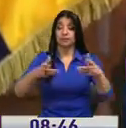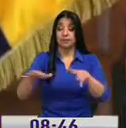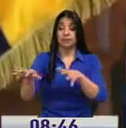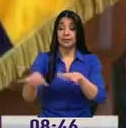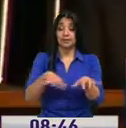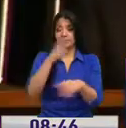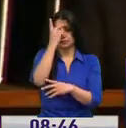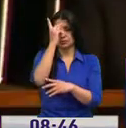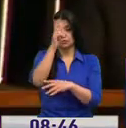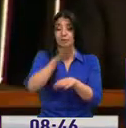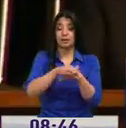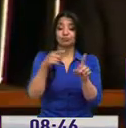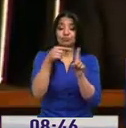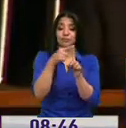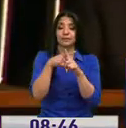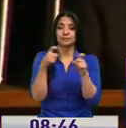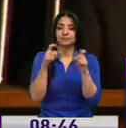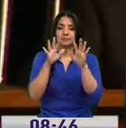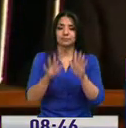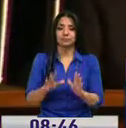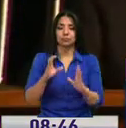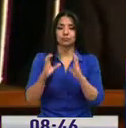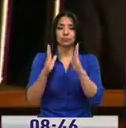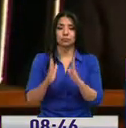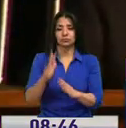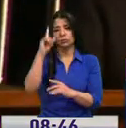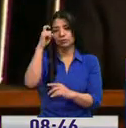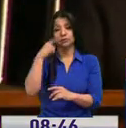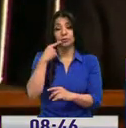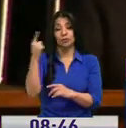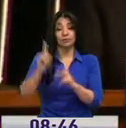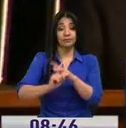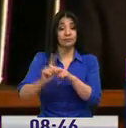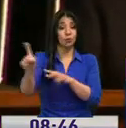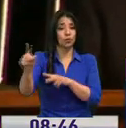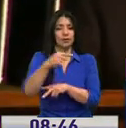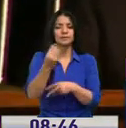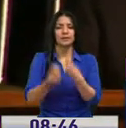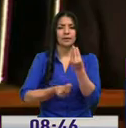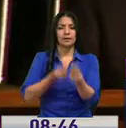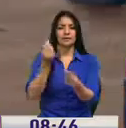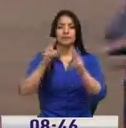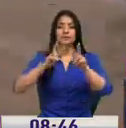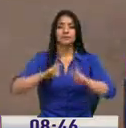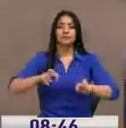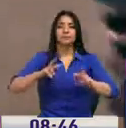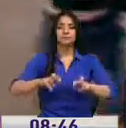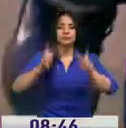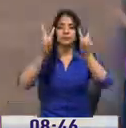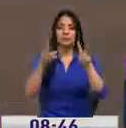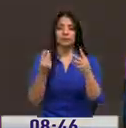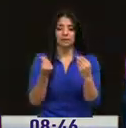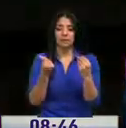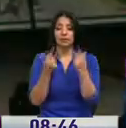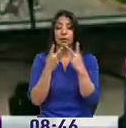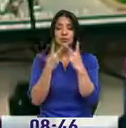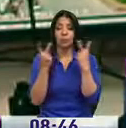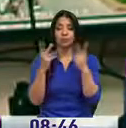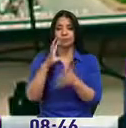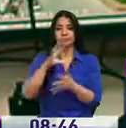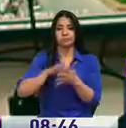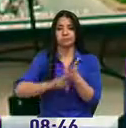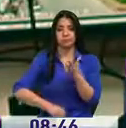Fernando Alvarado, exsecretario de Comunicación del gobierno de Rafael Correa, investigado por el supuesto delito de peculado, quien violó